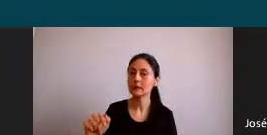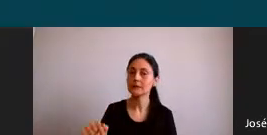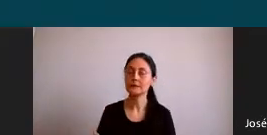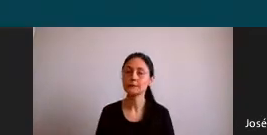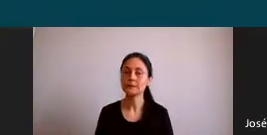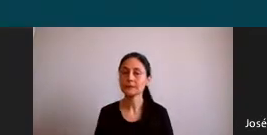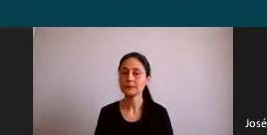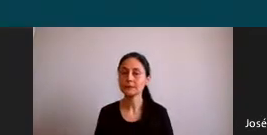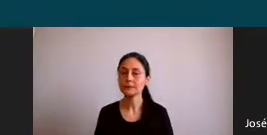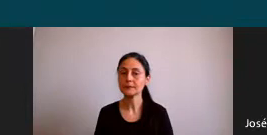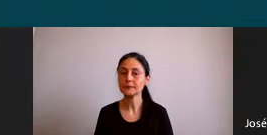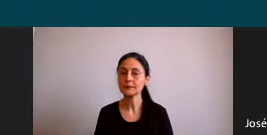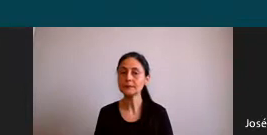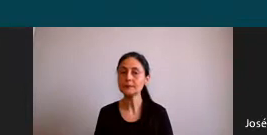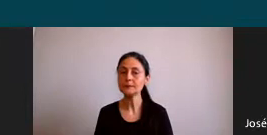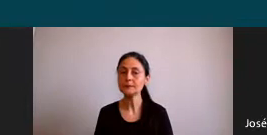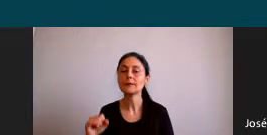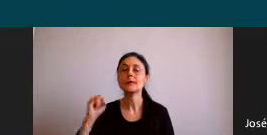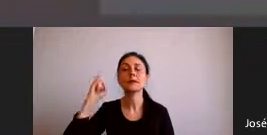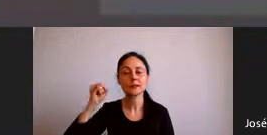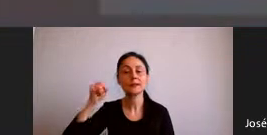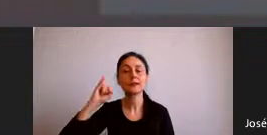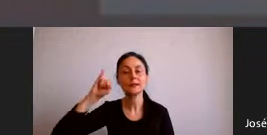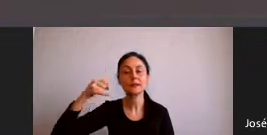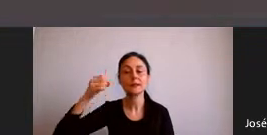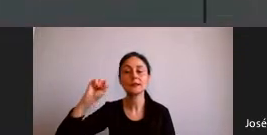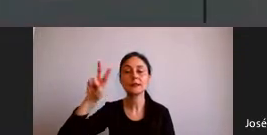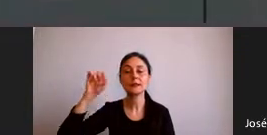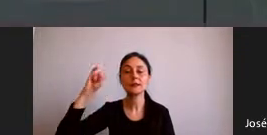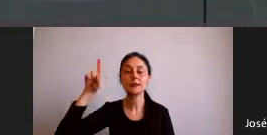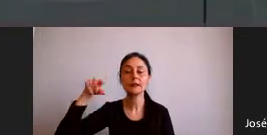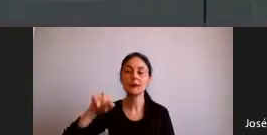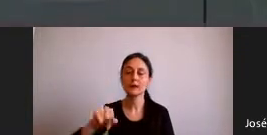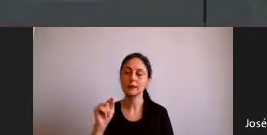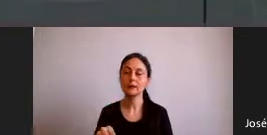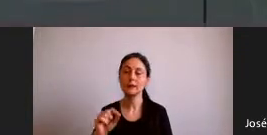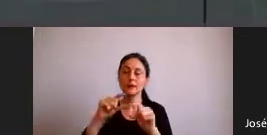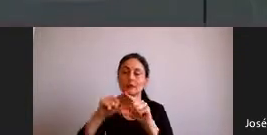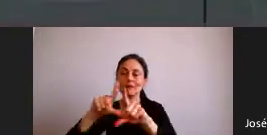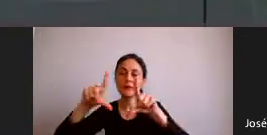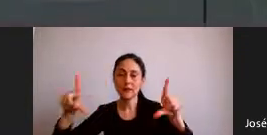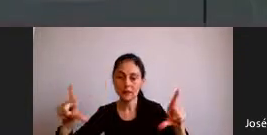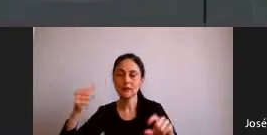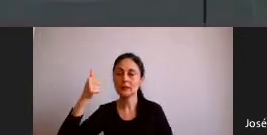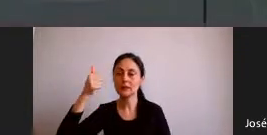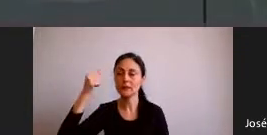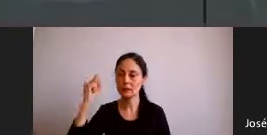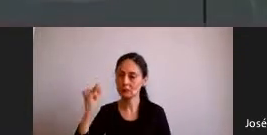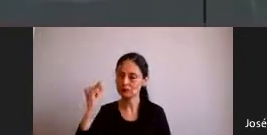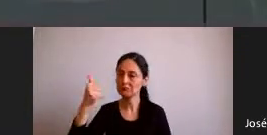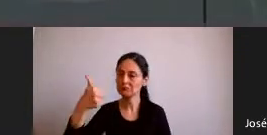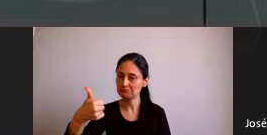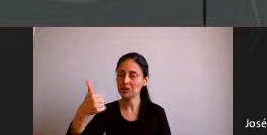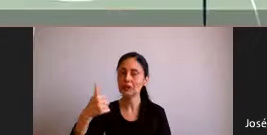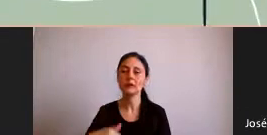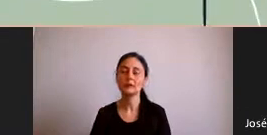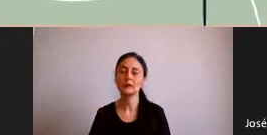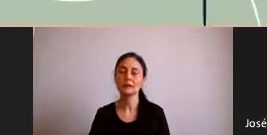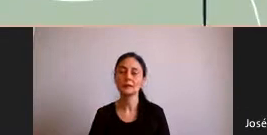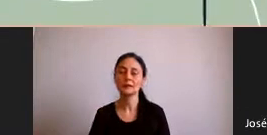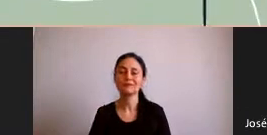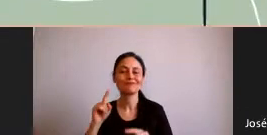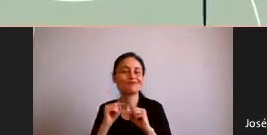Canva. Sí, Javier, se ve tu presentación. Tu cámara no, pero tu presentación sí. Sí, no sé, algo pasó ahí